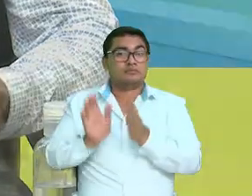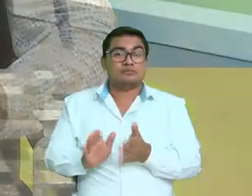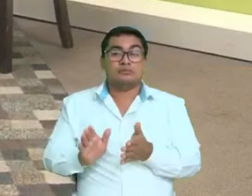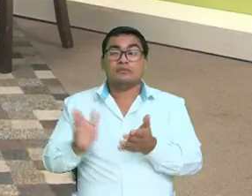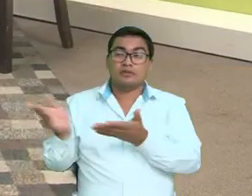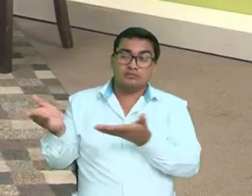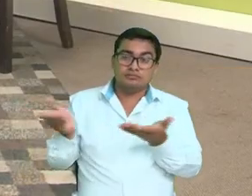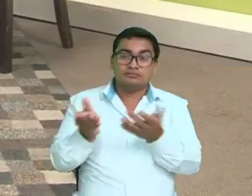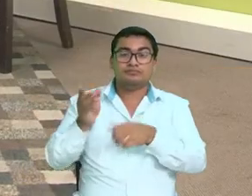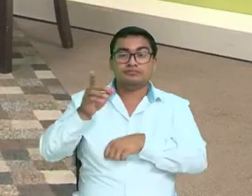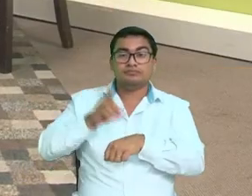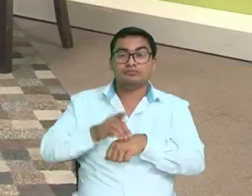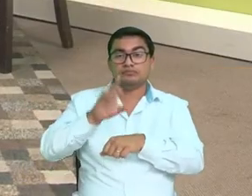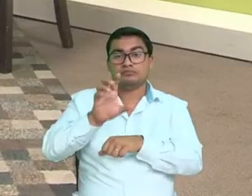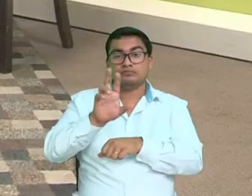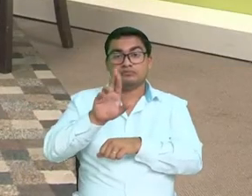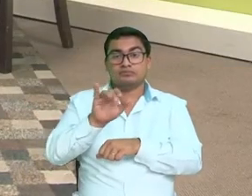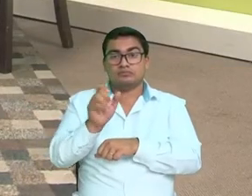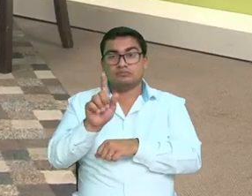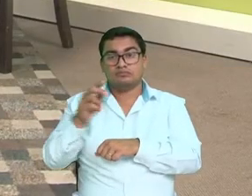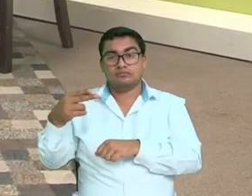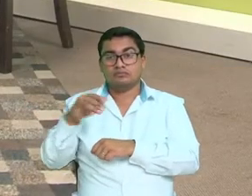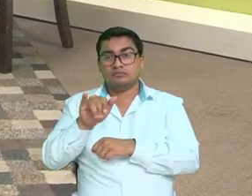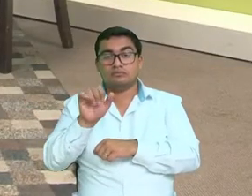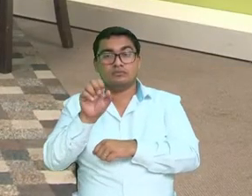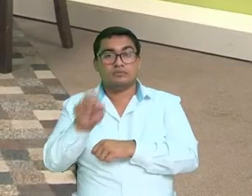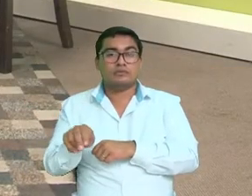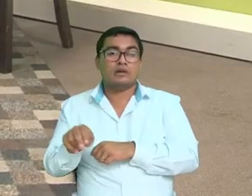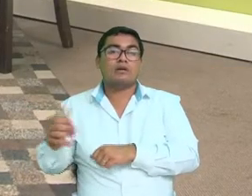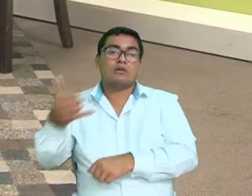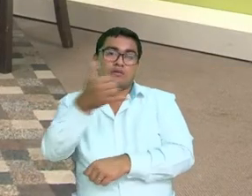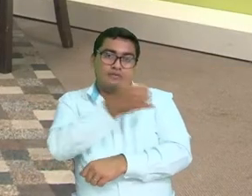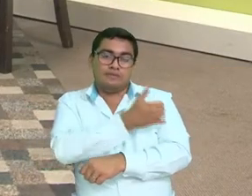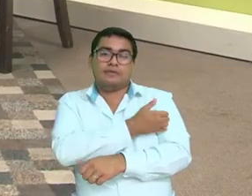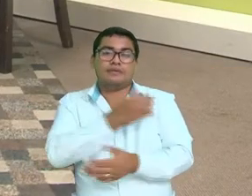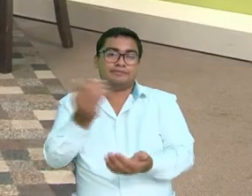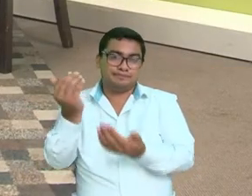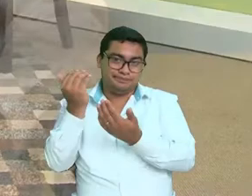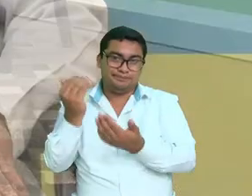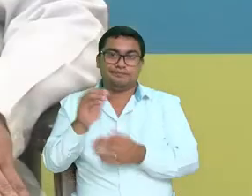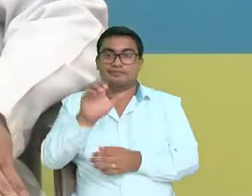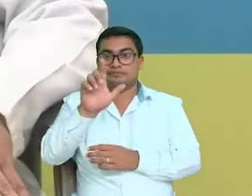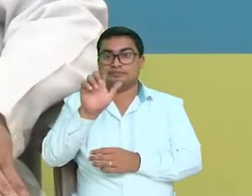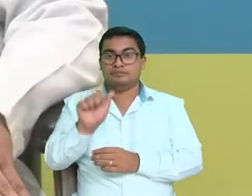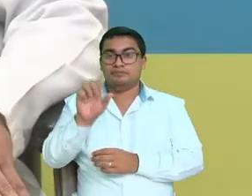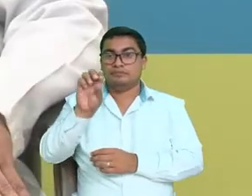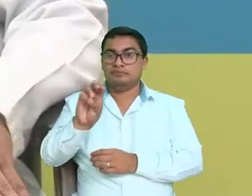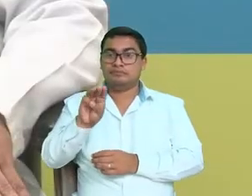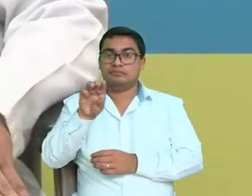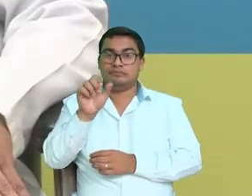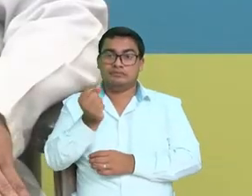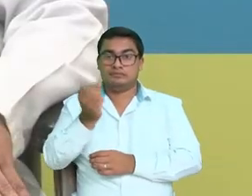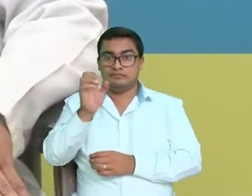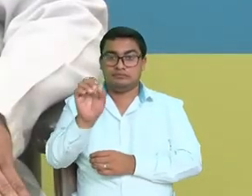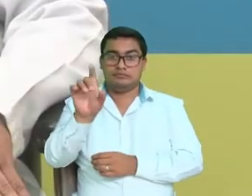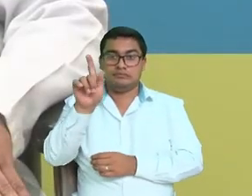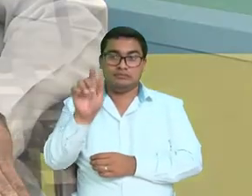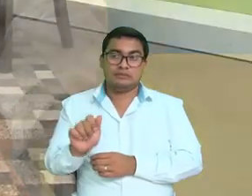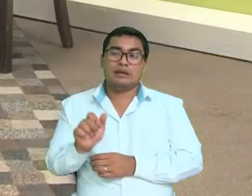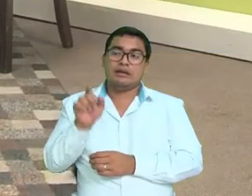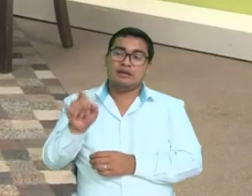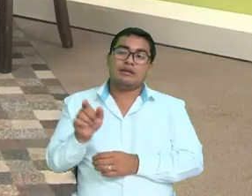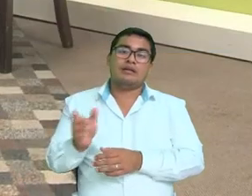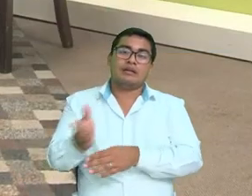Ramírez, quien es cardiólogo pediatra del Hospital Manuel de Jesús Rivera, mejor conocido como La Mascota. El doctor